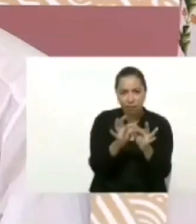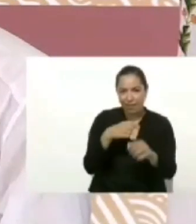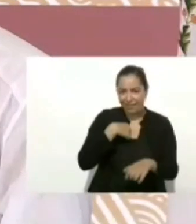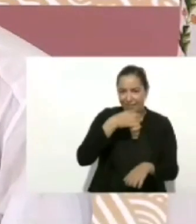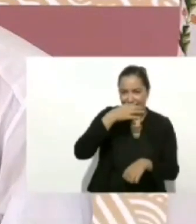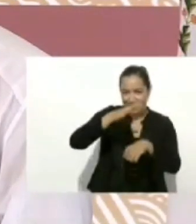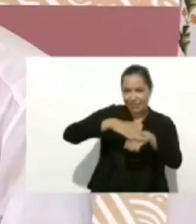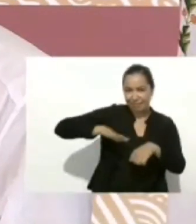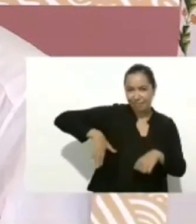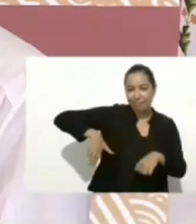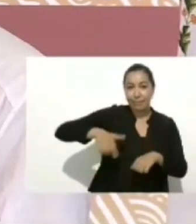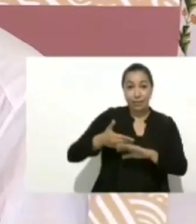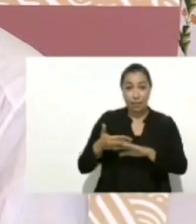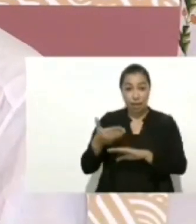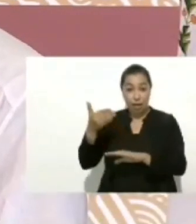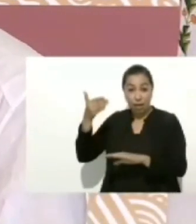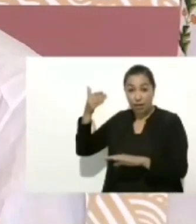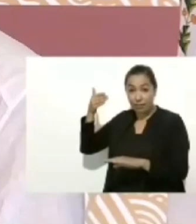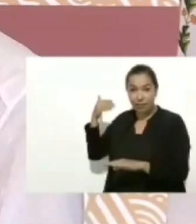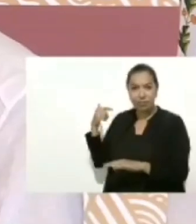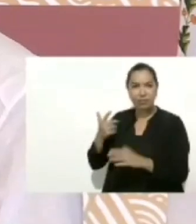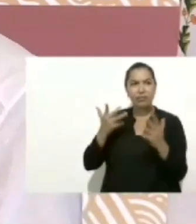hacía desde